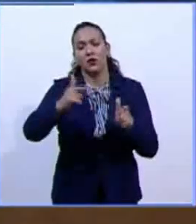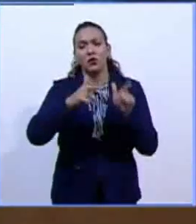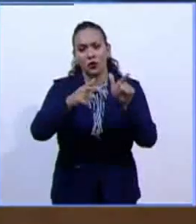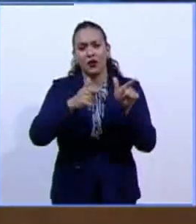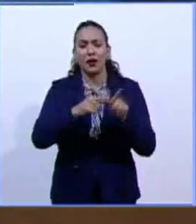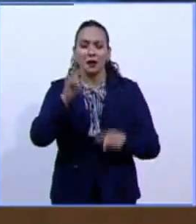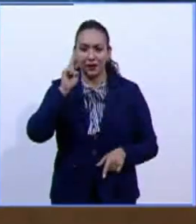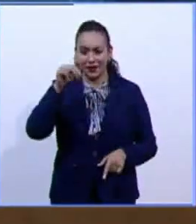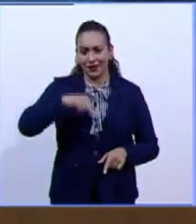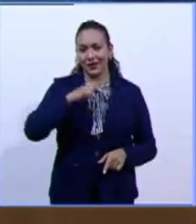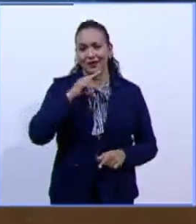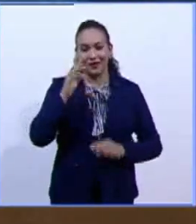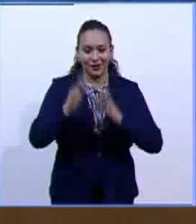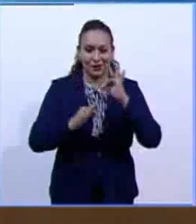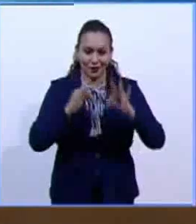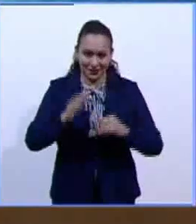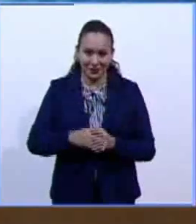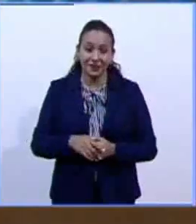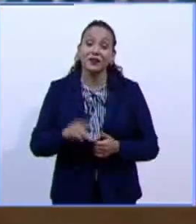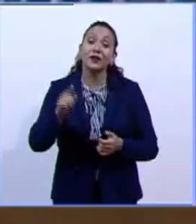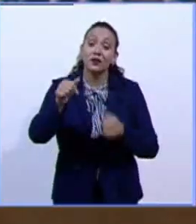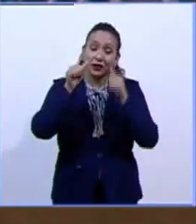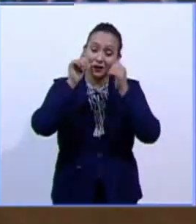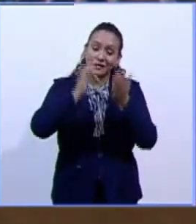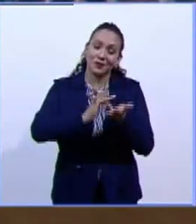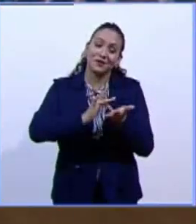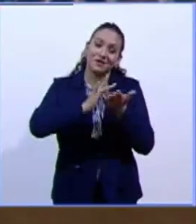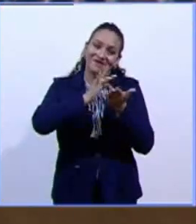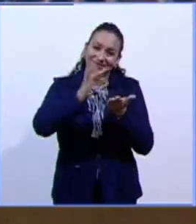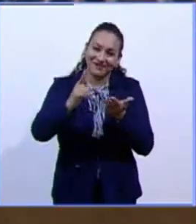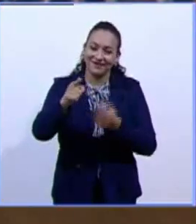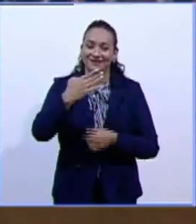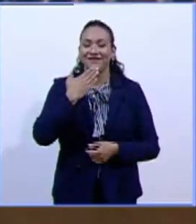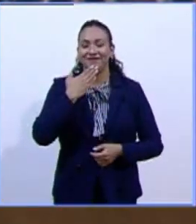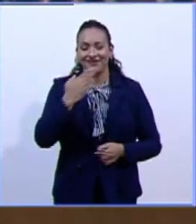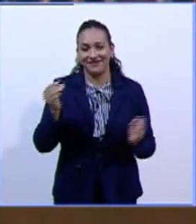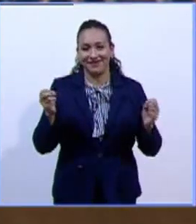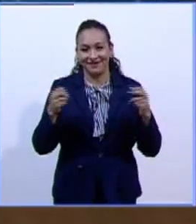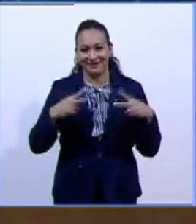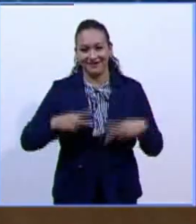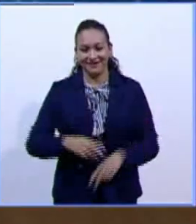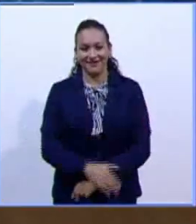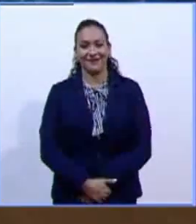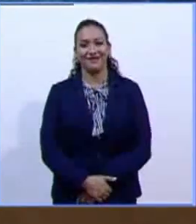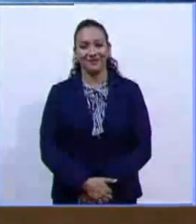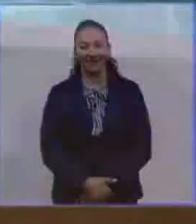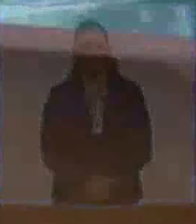Poder Judicial de la Federación. Muchas gracias, muy buenas tardes, soy Oscar González, nos vemos en la próxima.